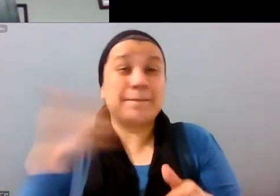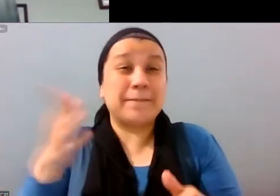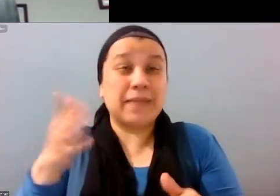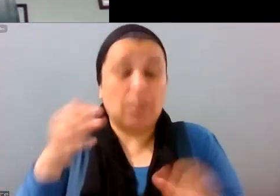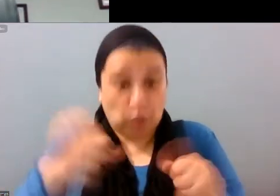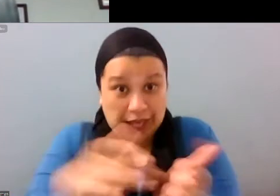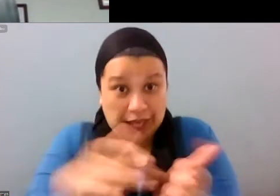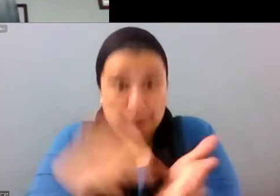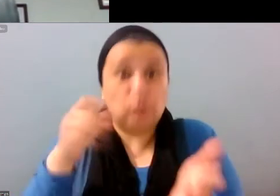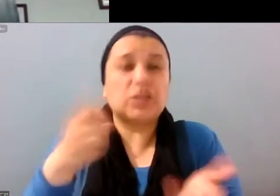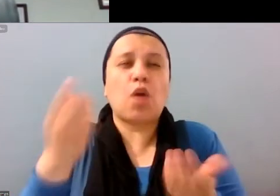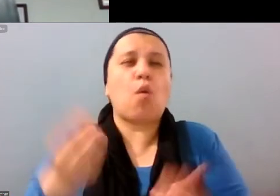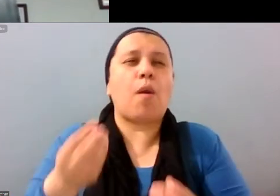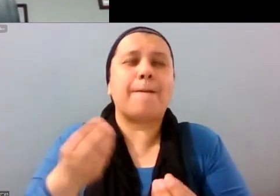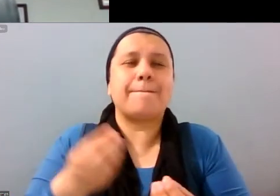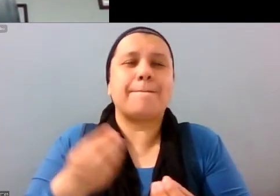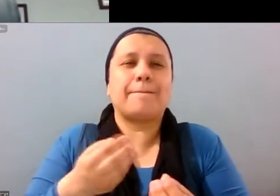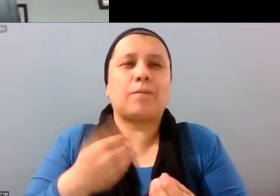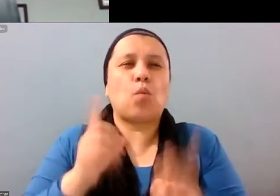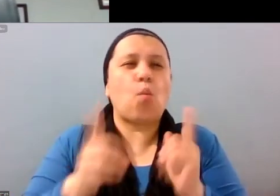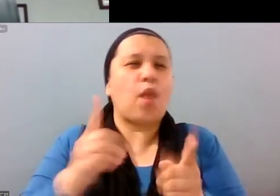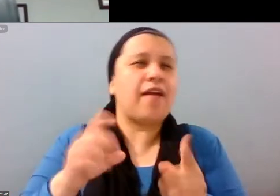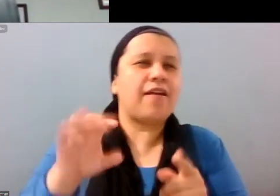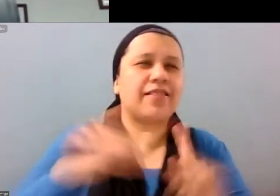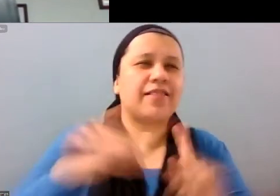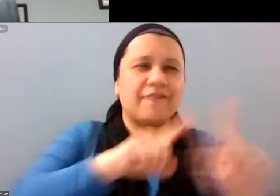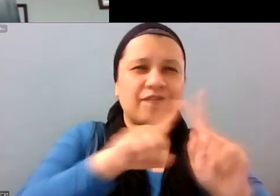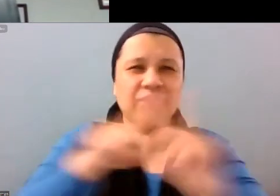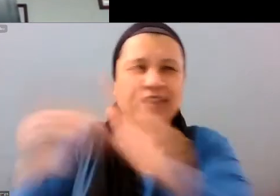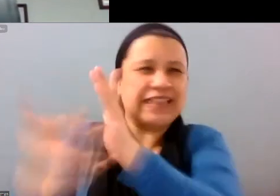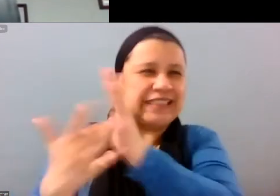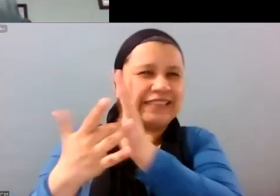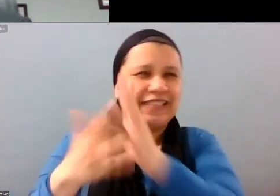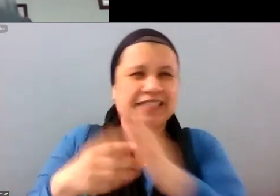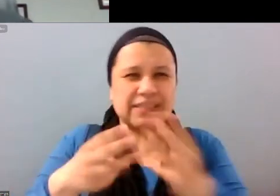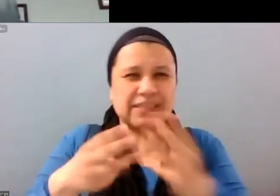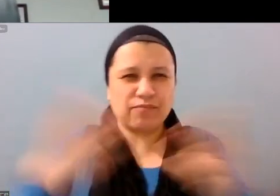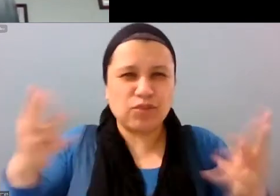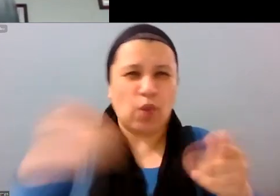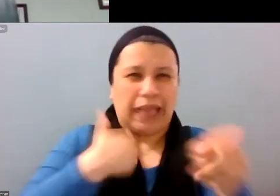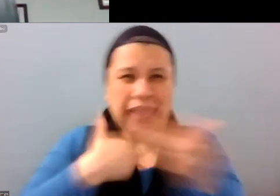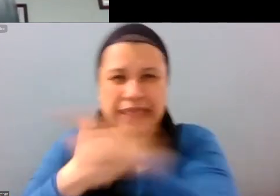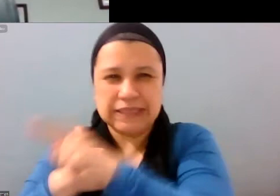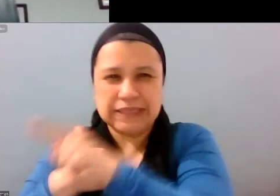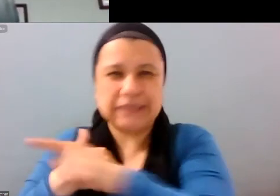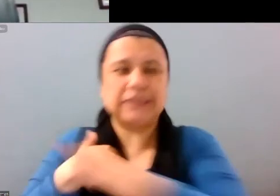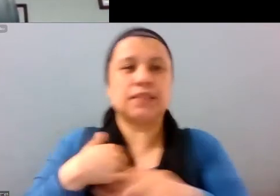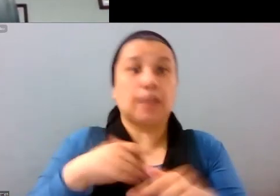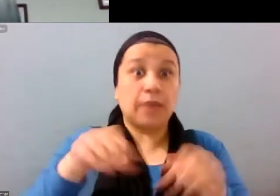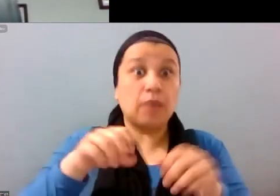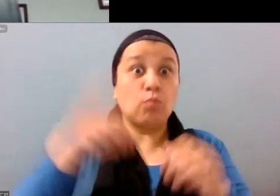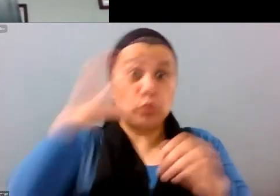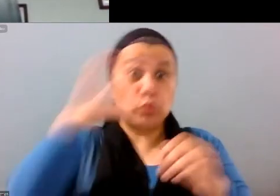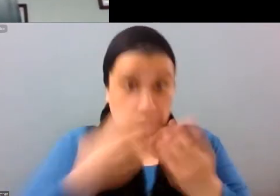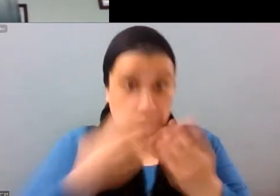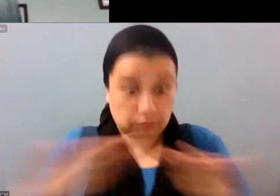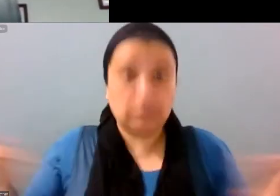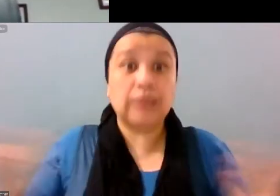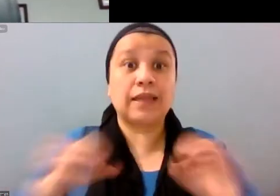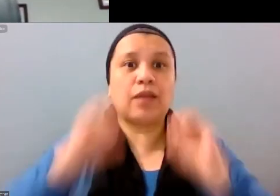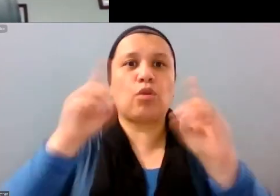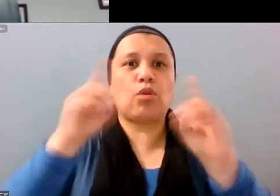las facilidades de cada una de estas plataformas de la mejor manera posible buscando materiales educativos también haciendo esa